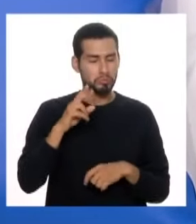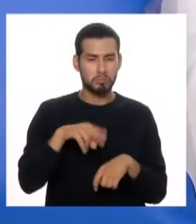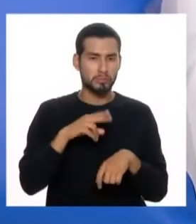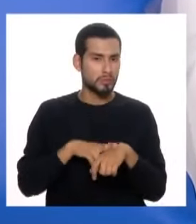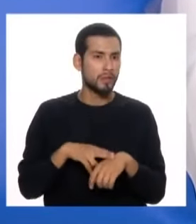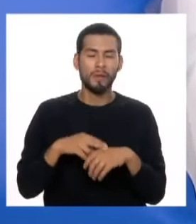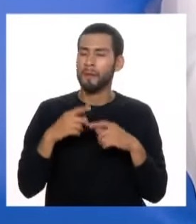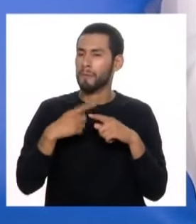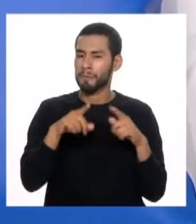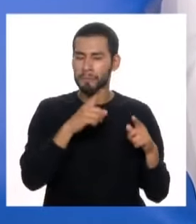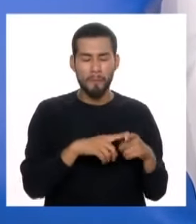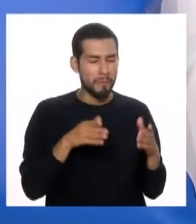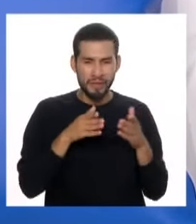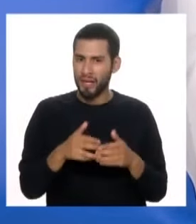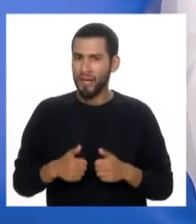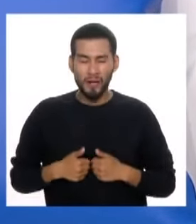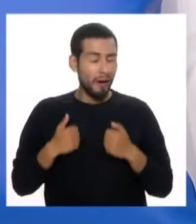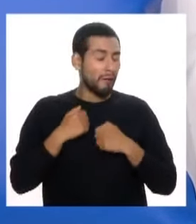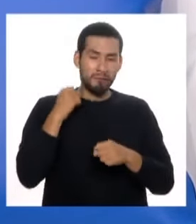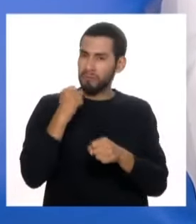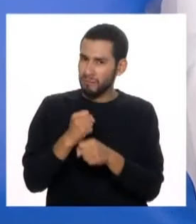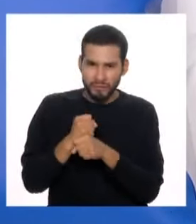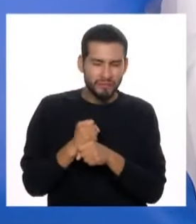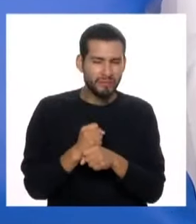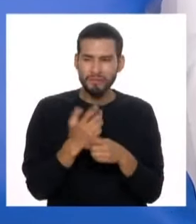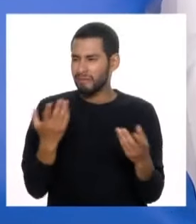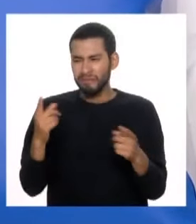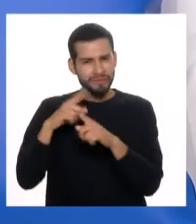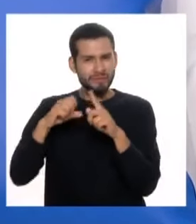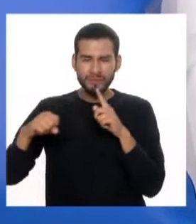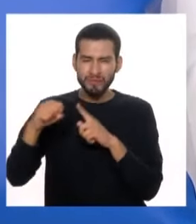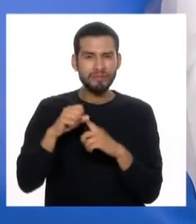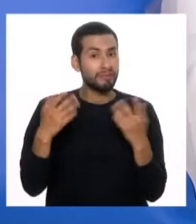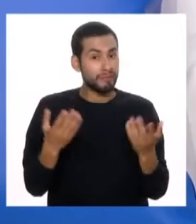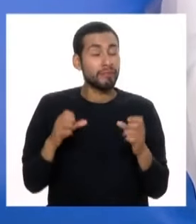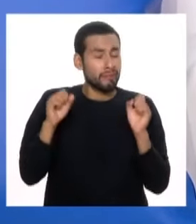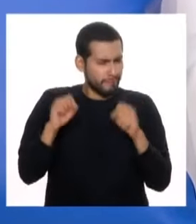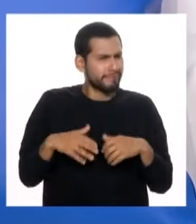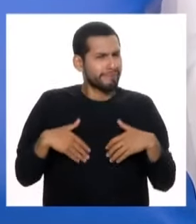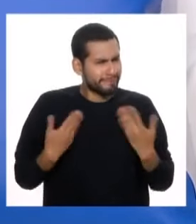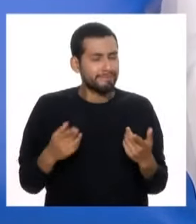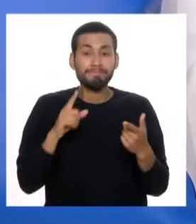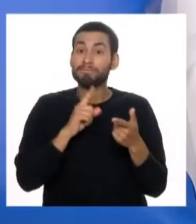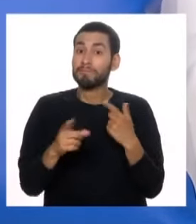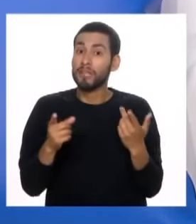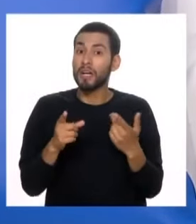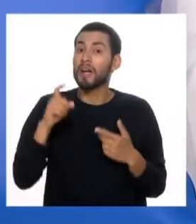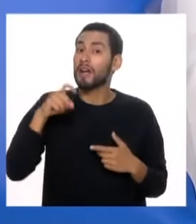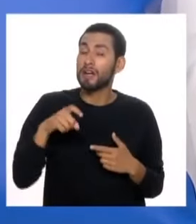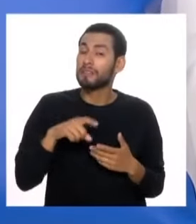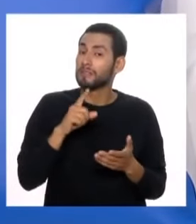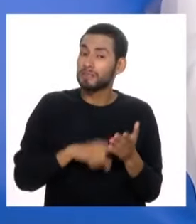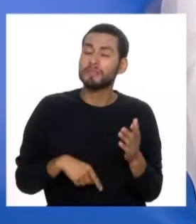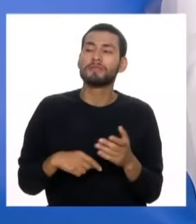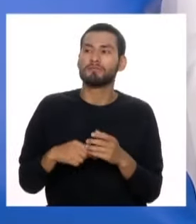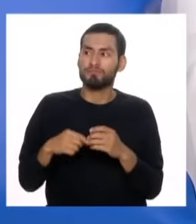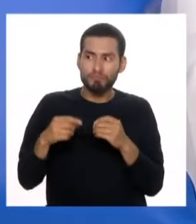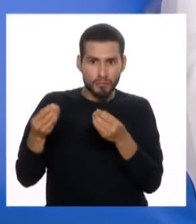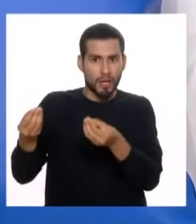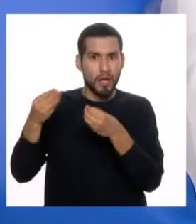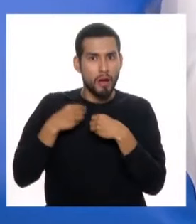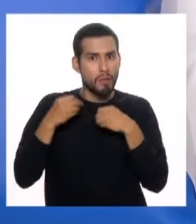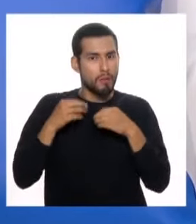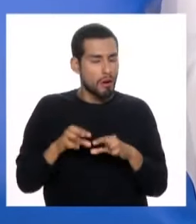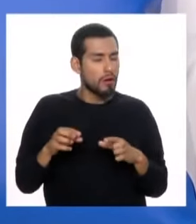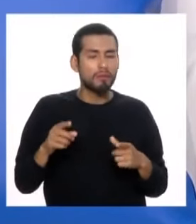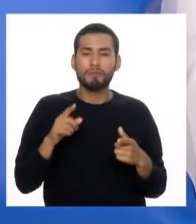en cualquier terreno de la vida, del trabajo, de la sociedad. Es posible, pero necesitamos esa oportunidad, que no